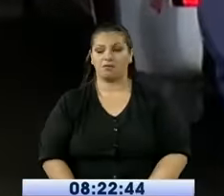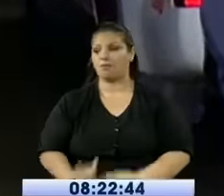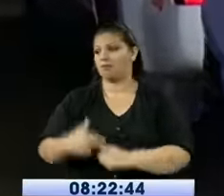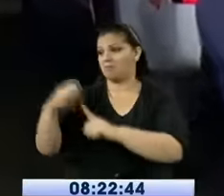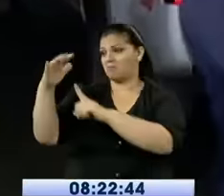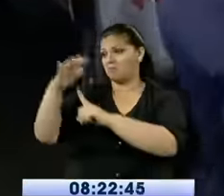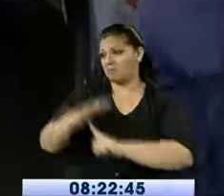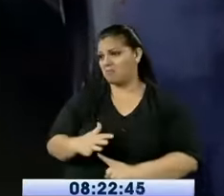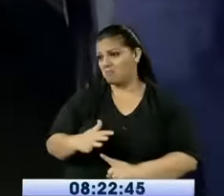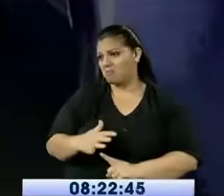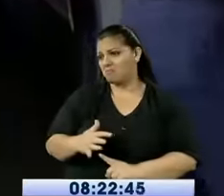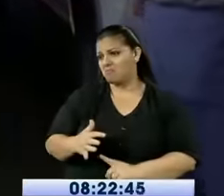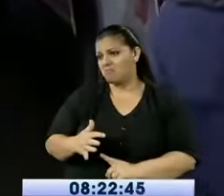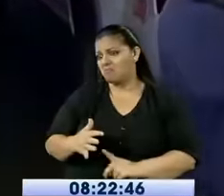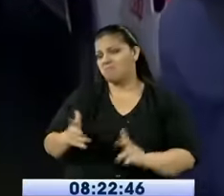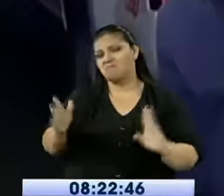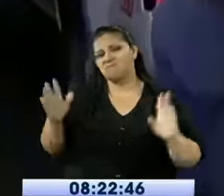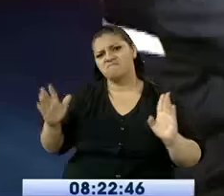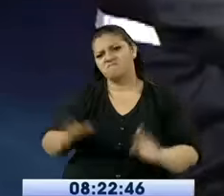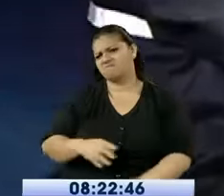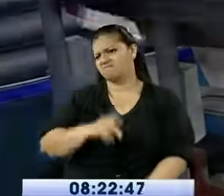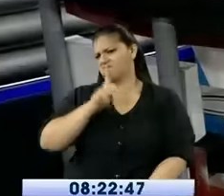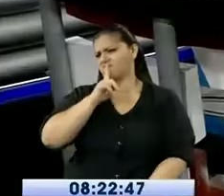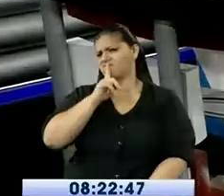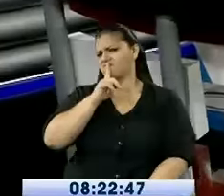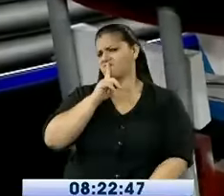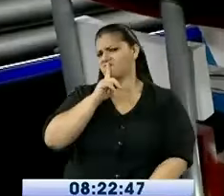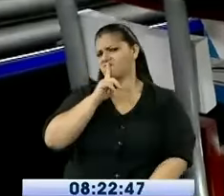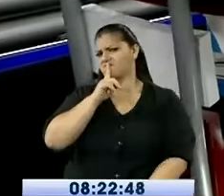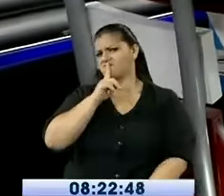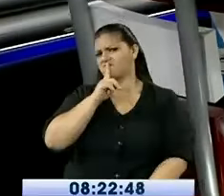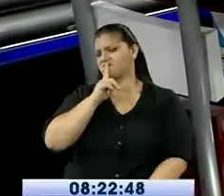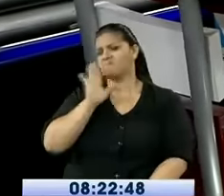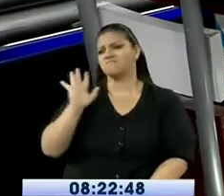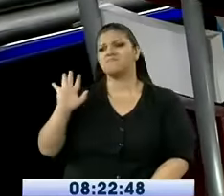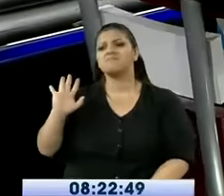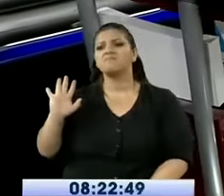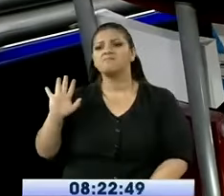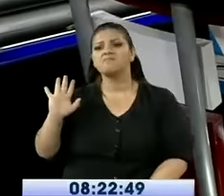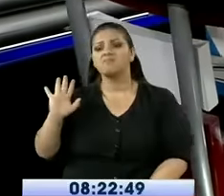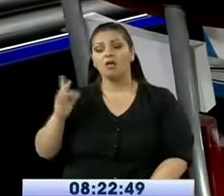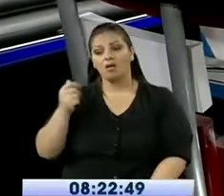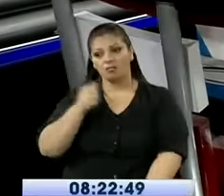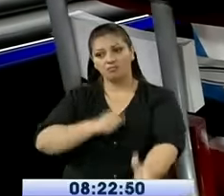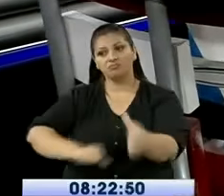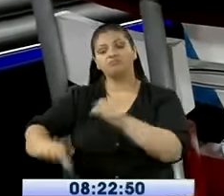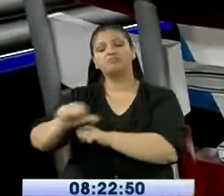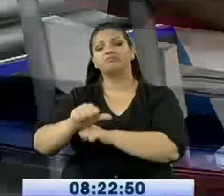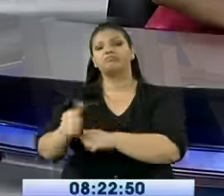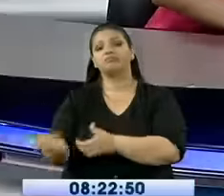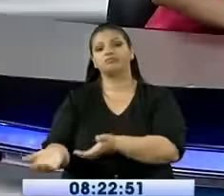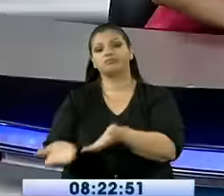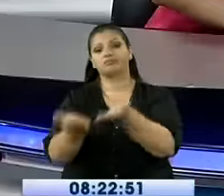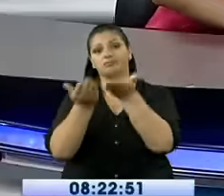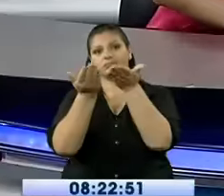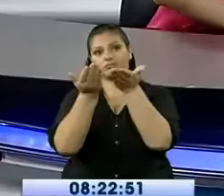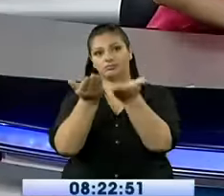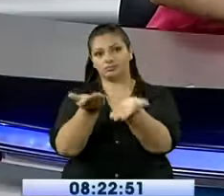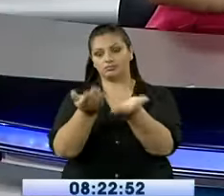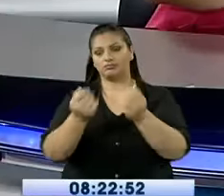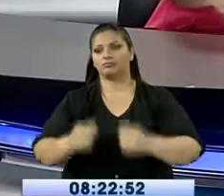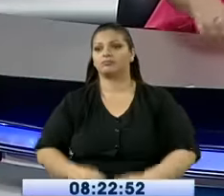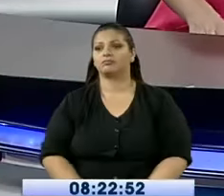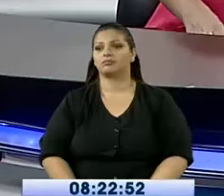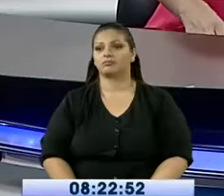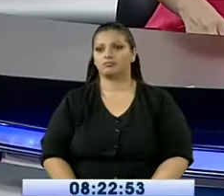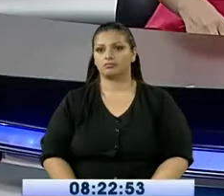Noel. Claro. Entonces, bueno, ahí, lo que yo hago ahora es que les devuelvo el saludo. Ya, señores, muy cordialmente. Ya. Cordialmente,